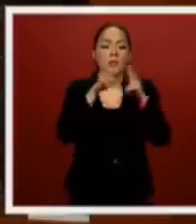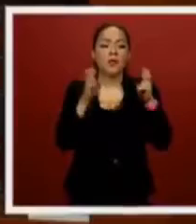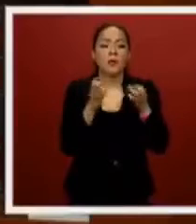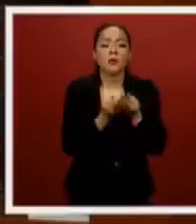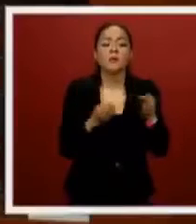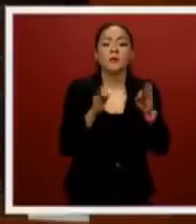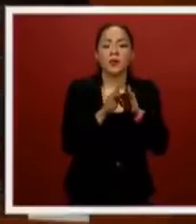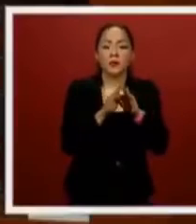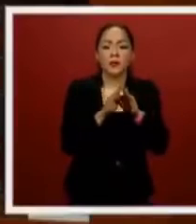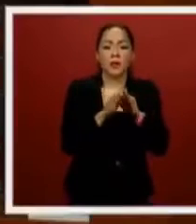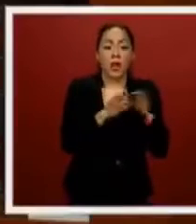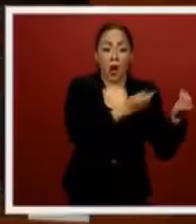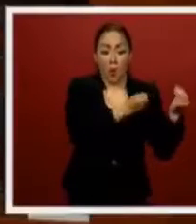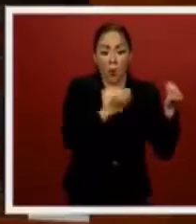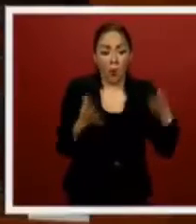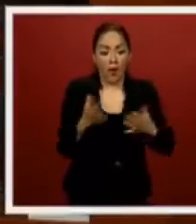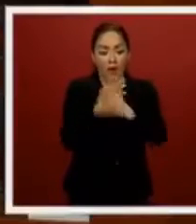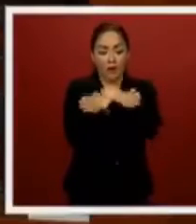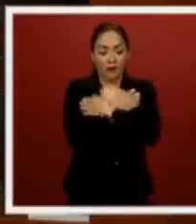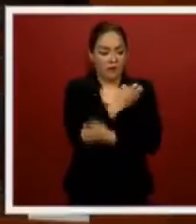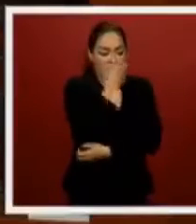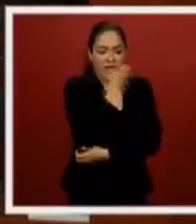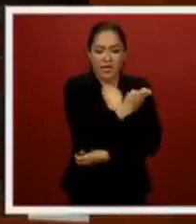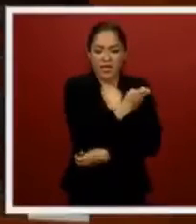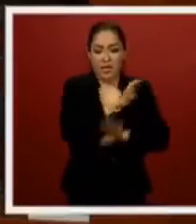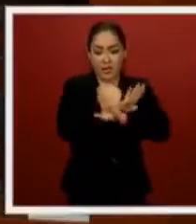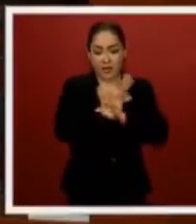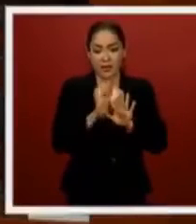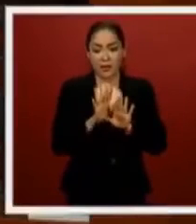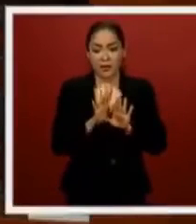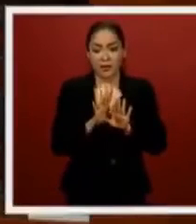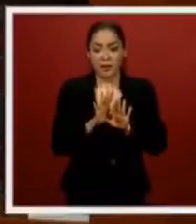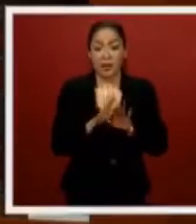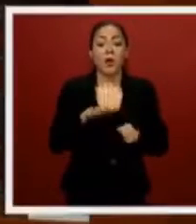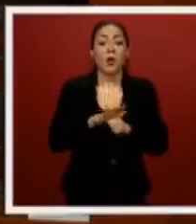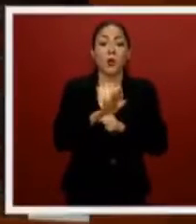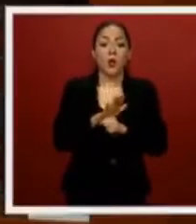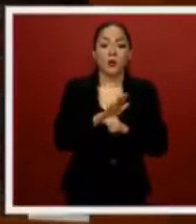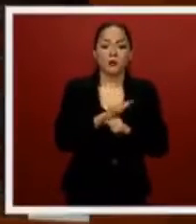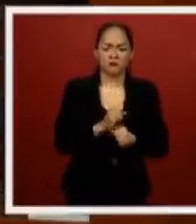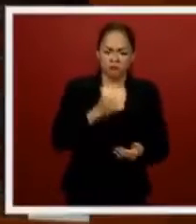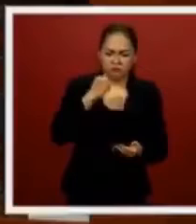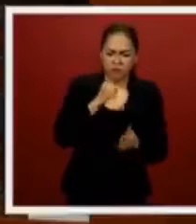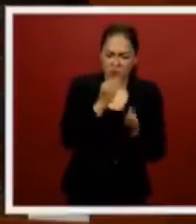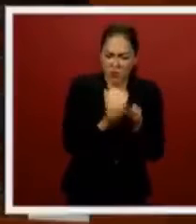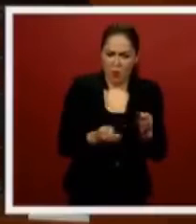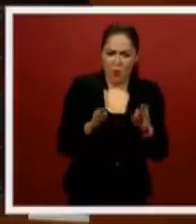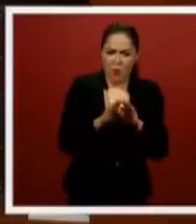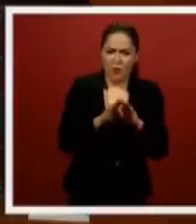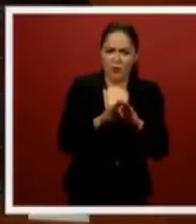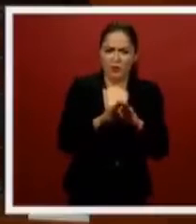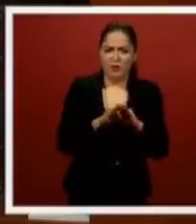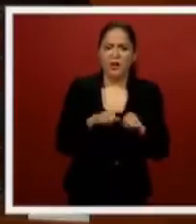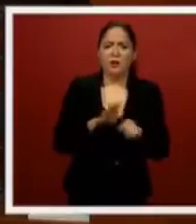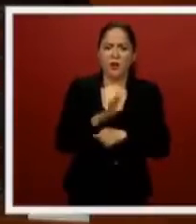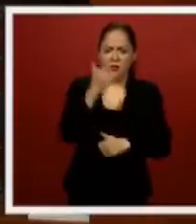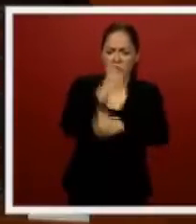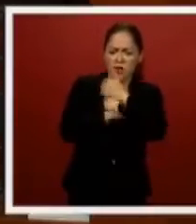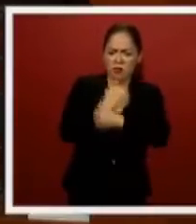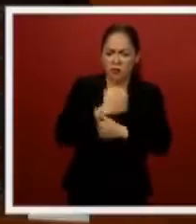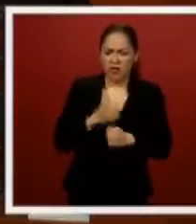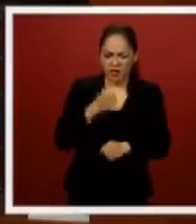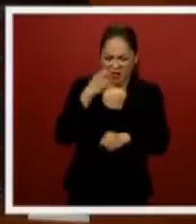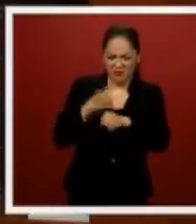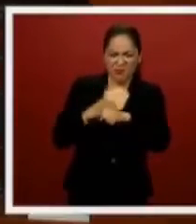educación es la que debe prevalecer. Y entonces empezaron a enfatizar competencias duras. Por competencias duras se entiende